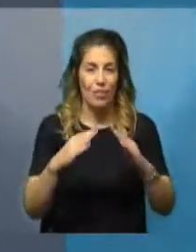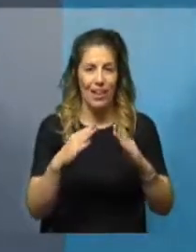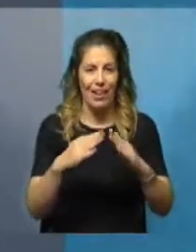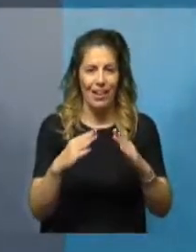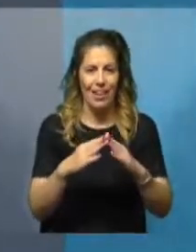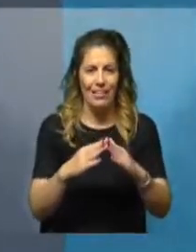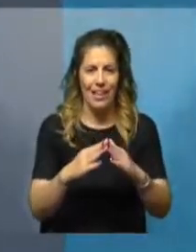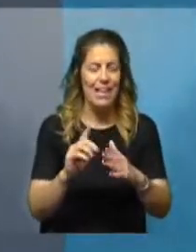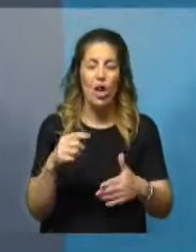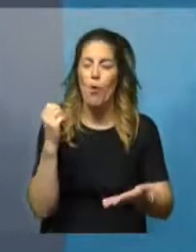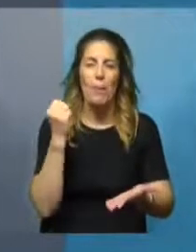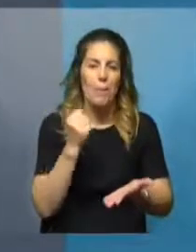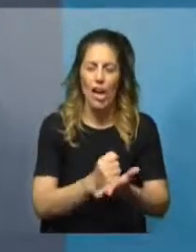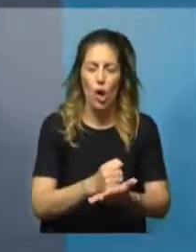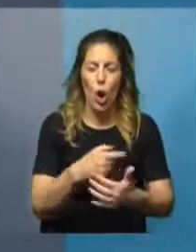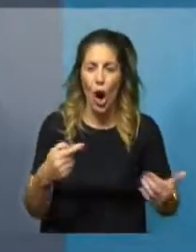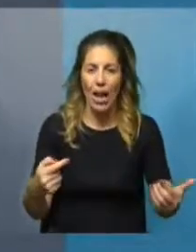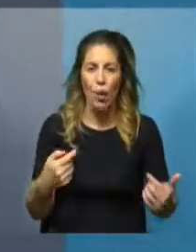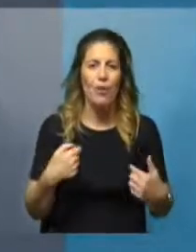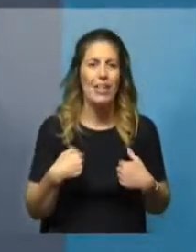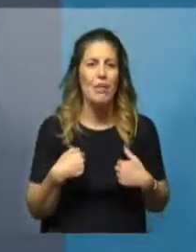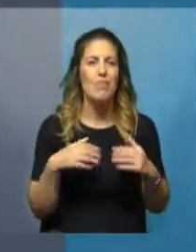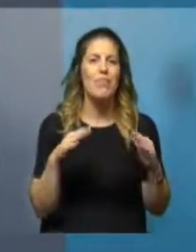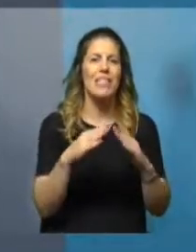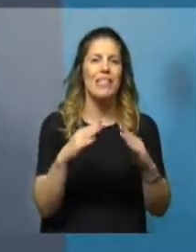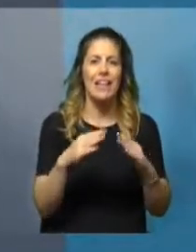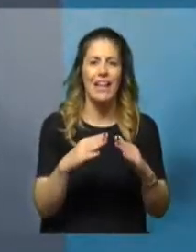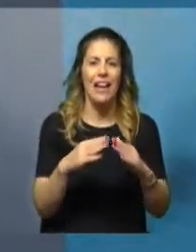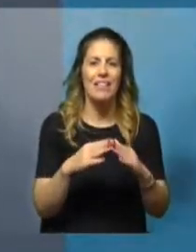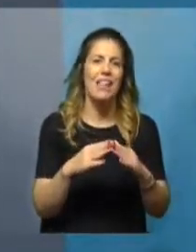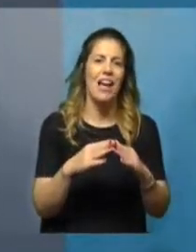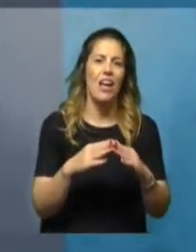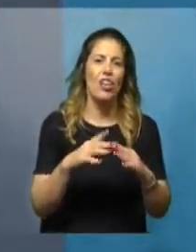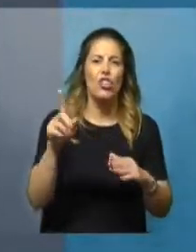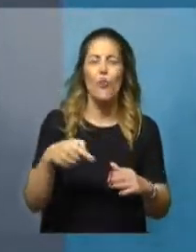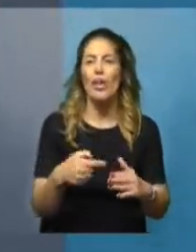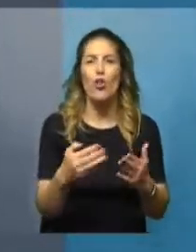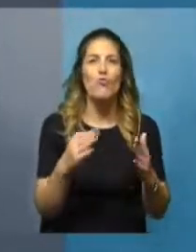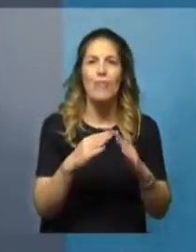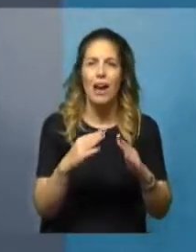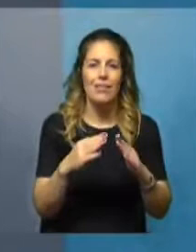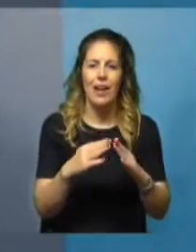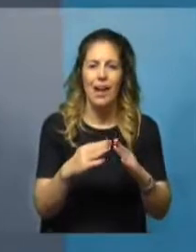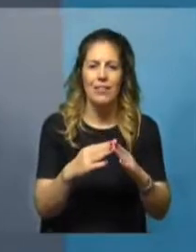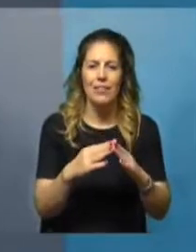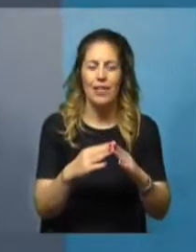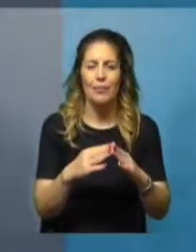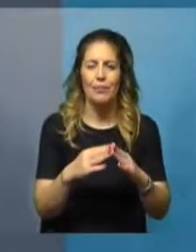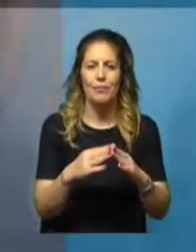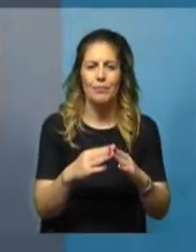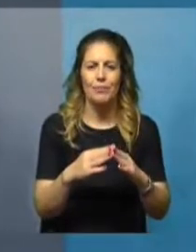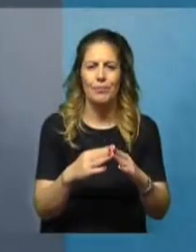marcó algo porque de mi casa o sea vengo de una casa de las